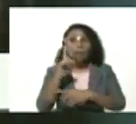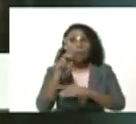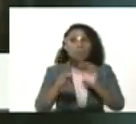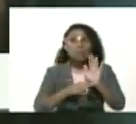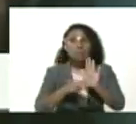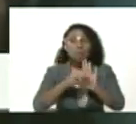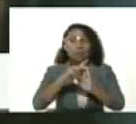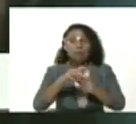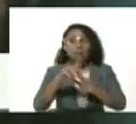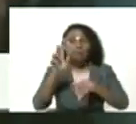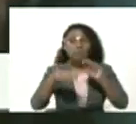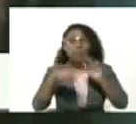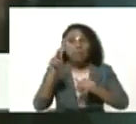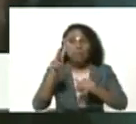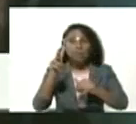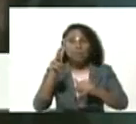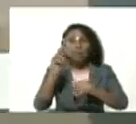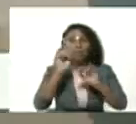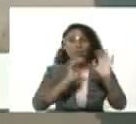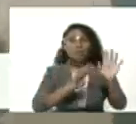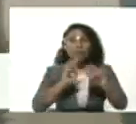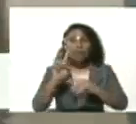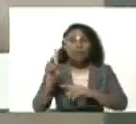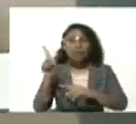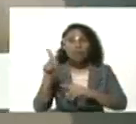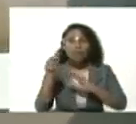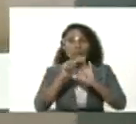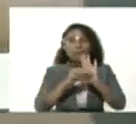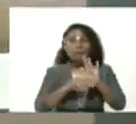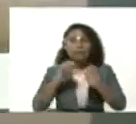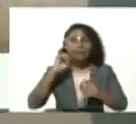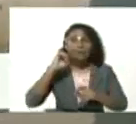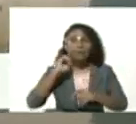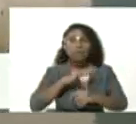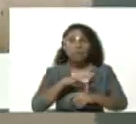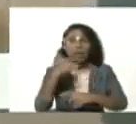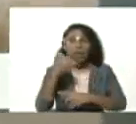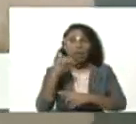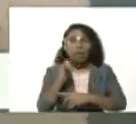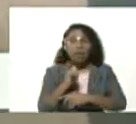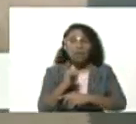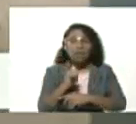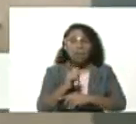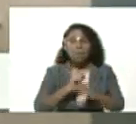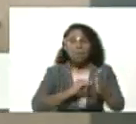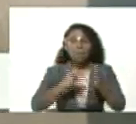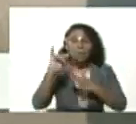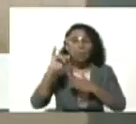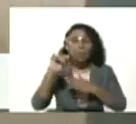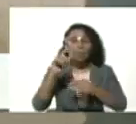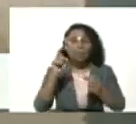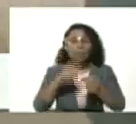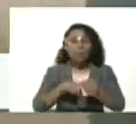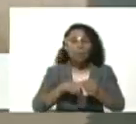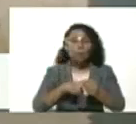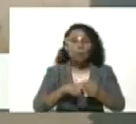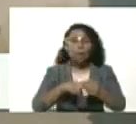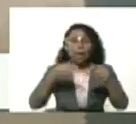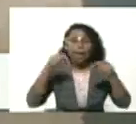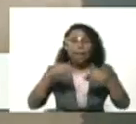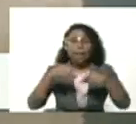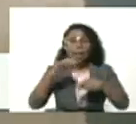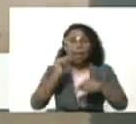de 12.92, que fue el nivel histórico o es el nivel histórico máximo registrado. Aquí en